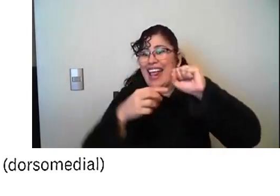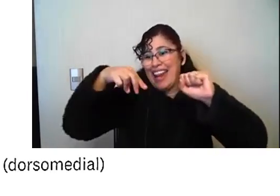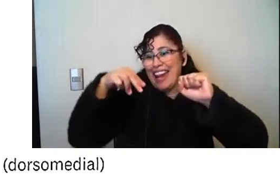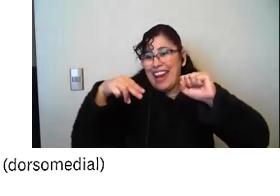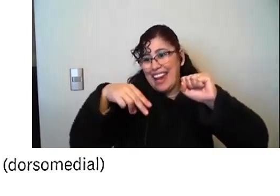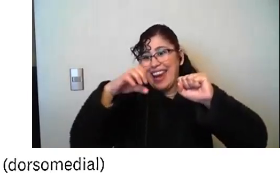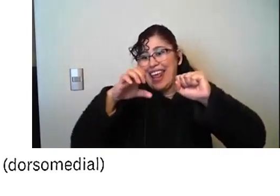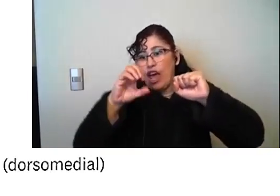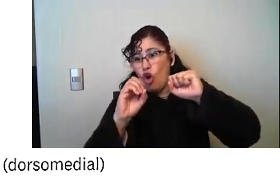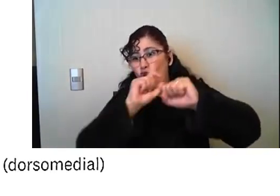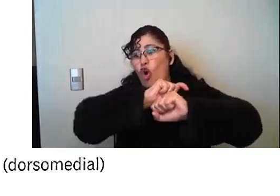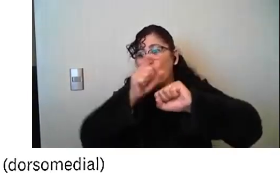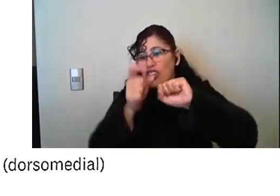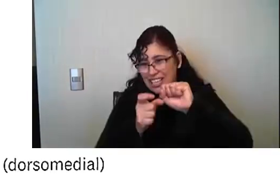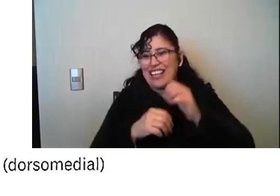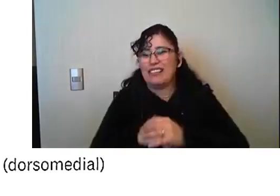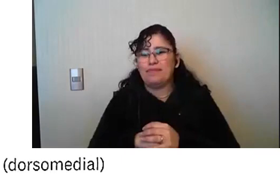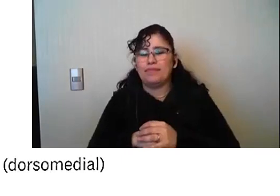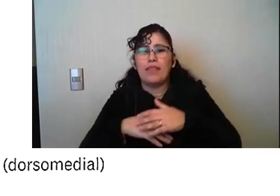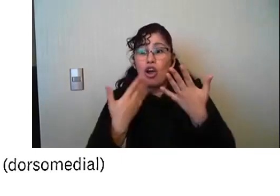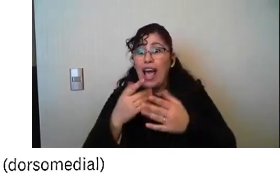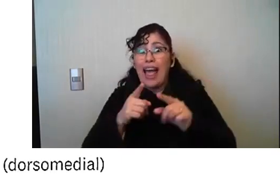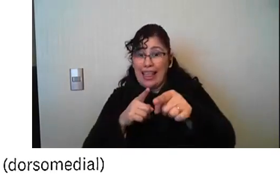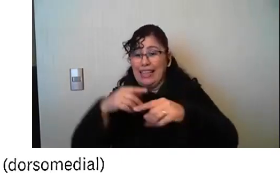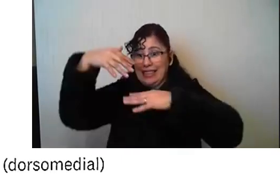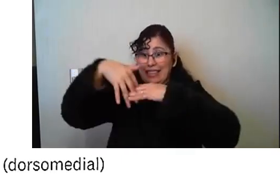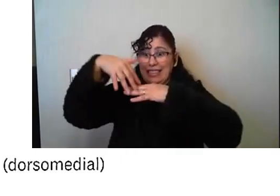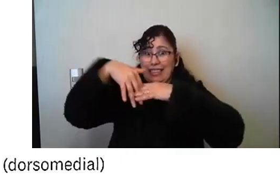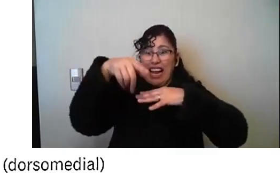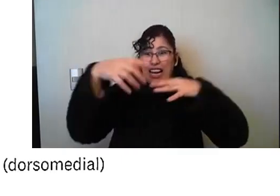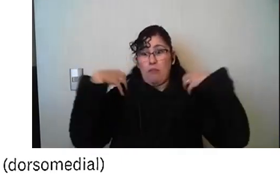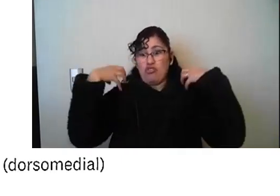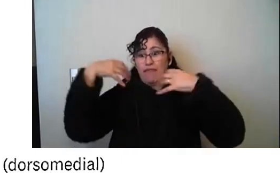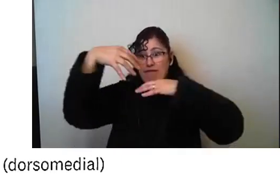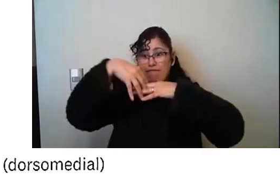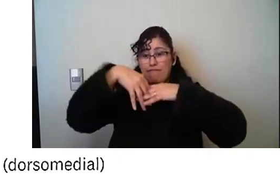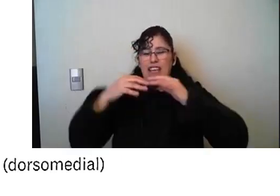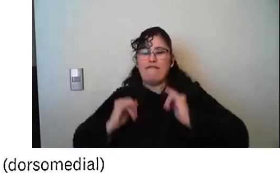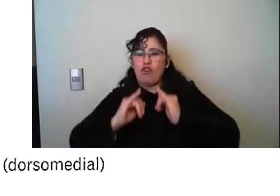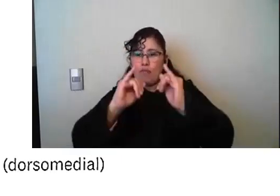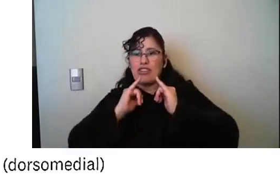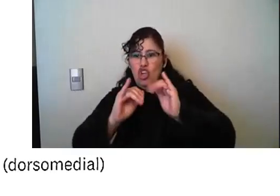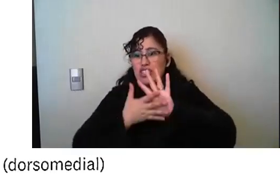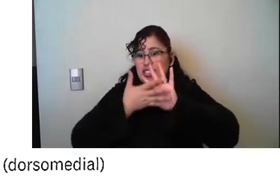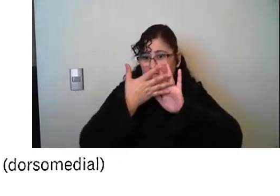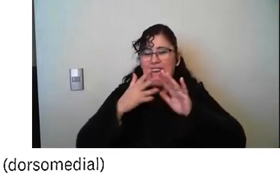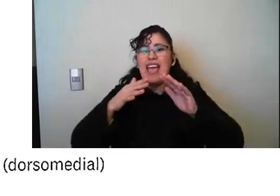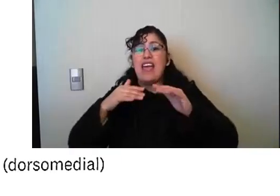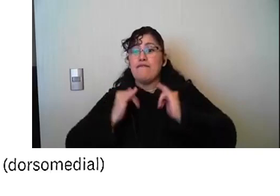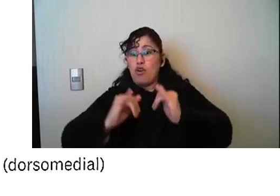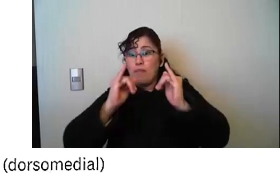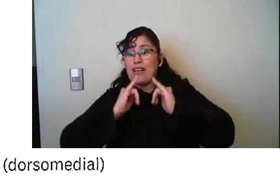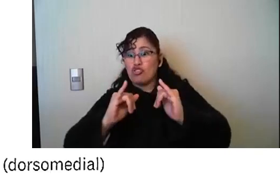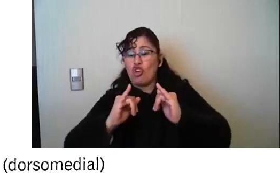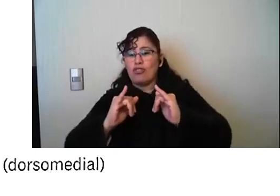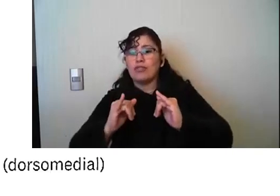filtro, ¿cierto? Recibe toda la información sensitiva, información de carácter motor, menos nuestro olfato en forma